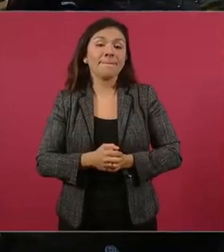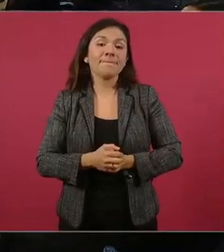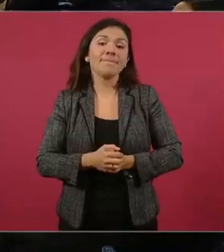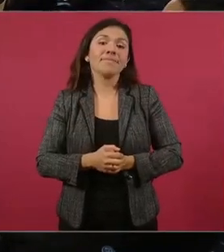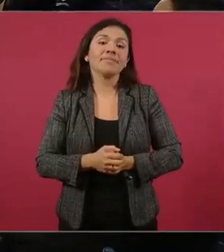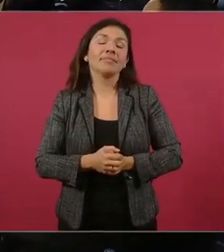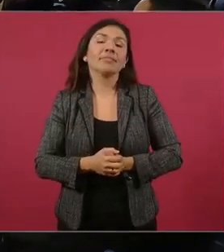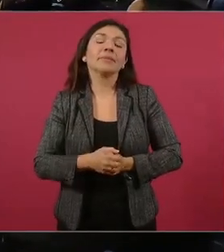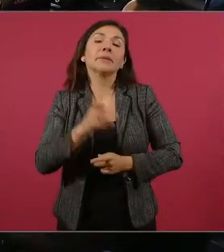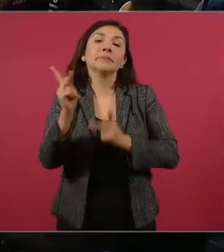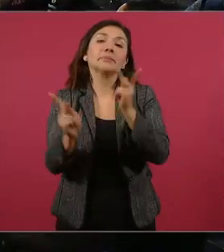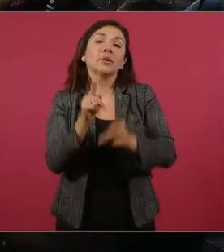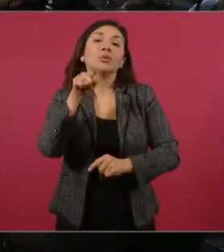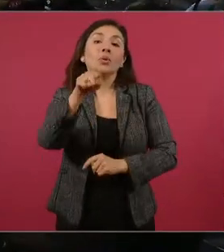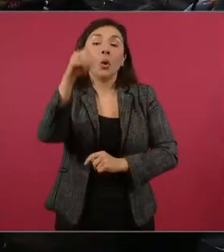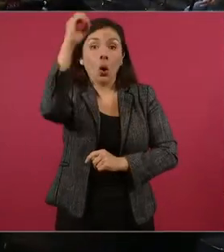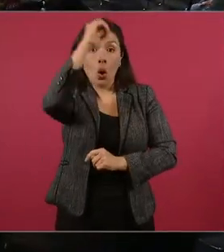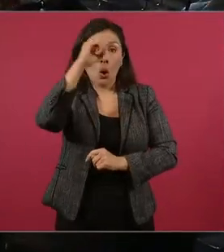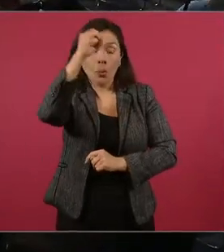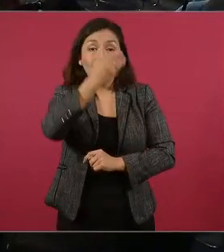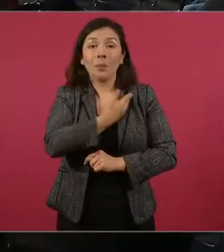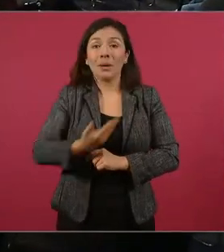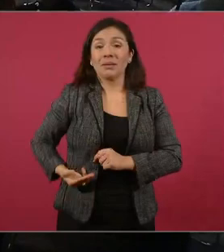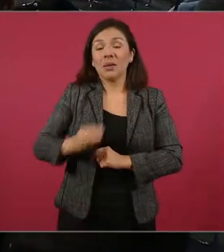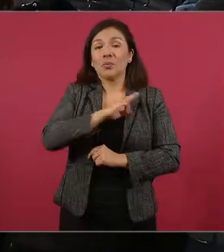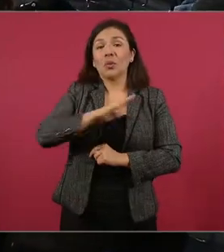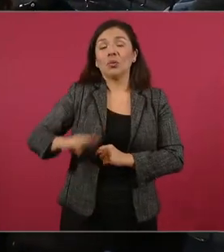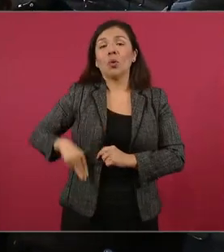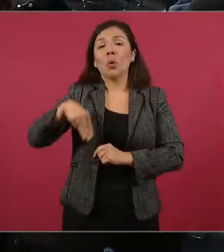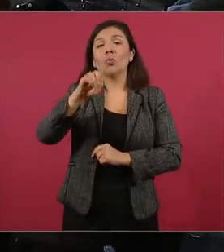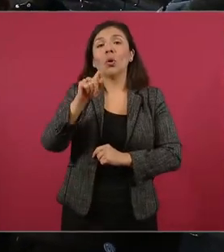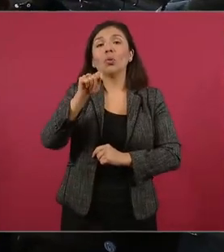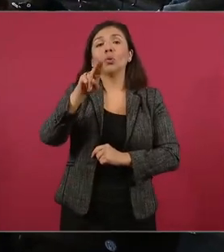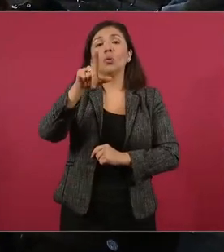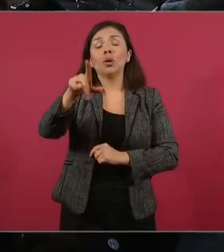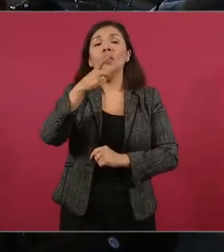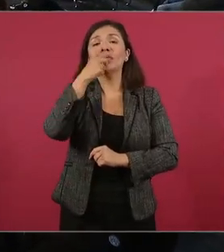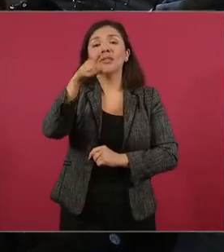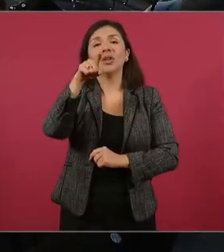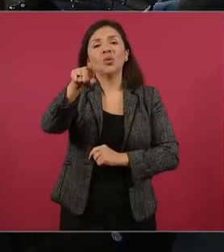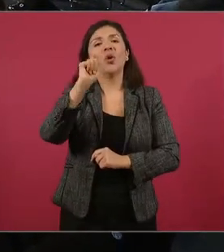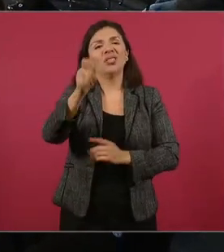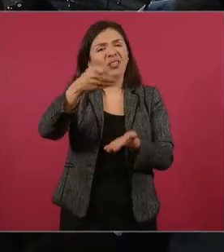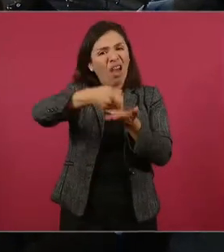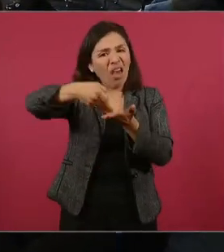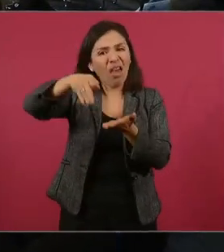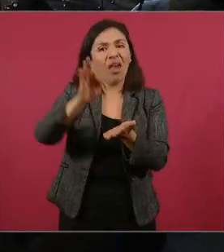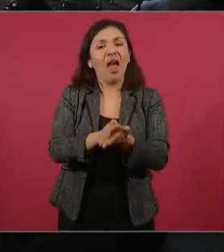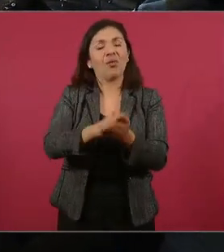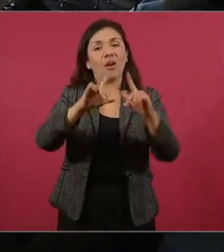es su opinión sobre que el presidente municipal de Motul lo declaró héroe nacional?